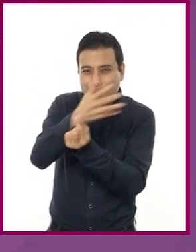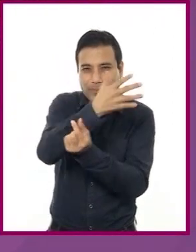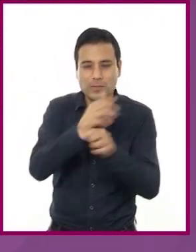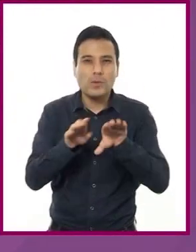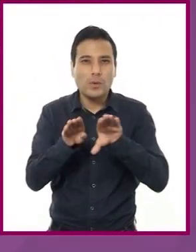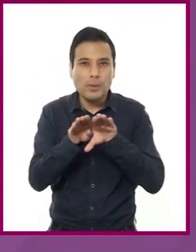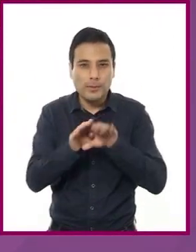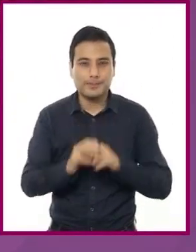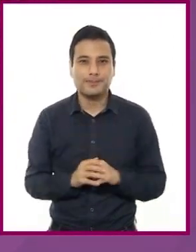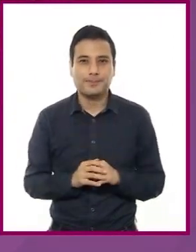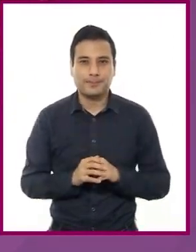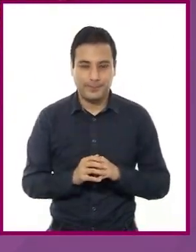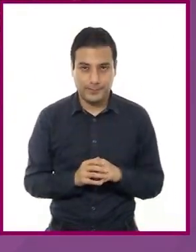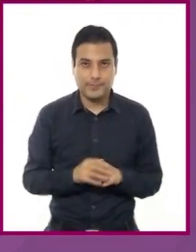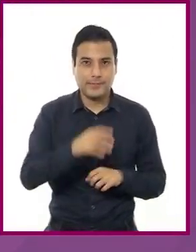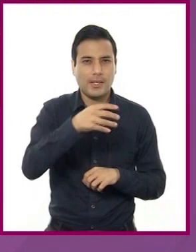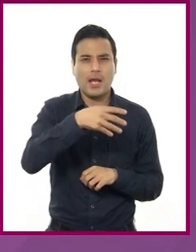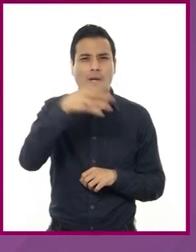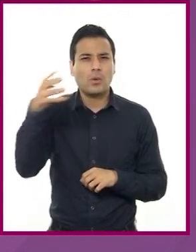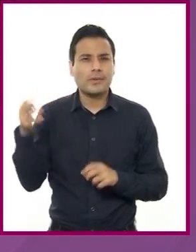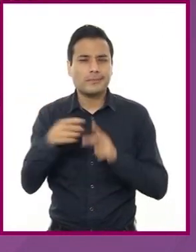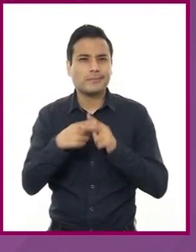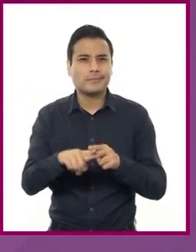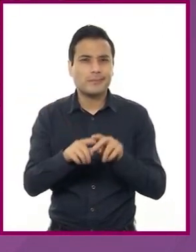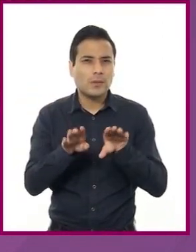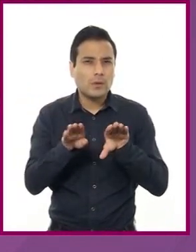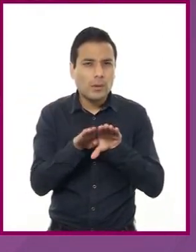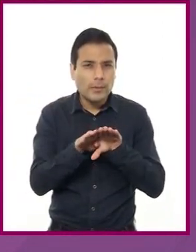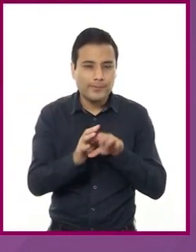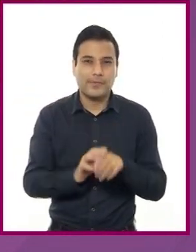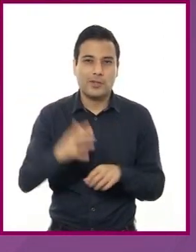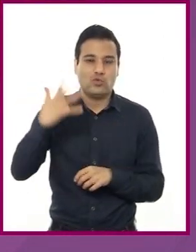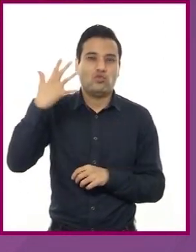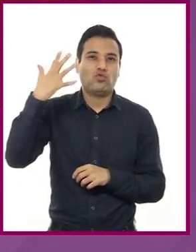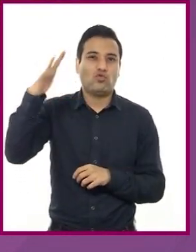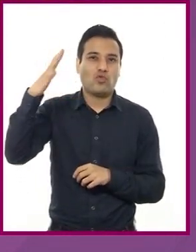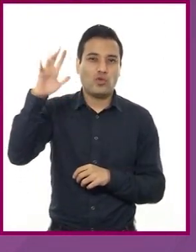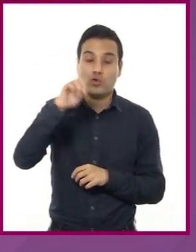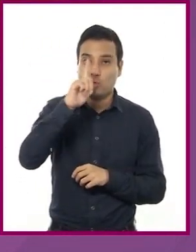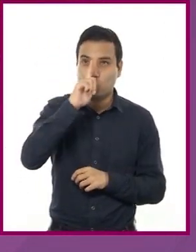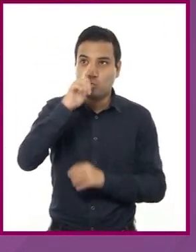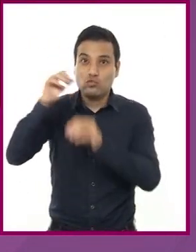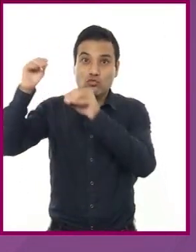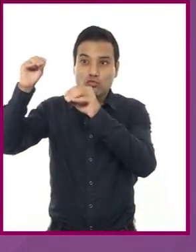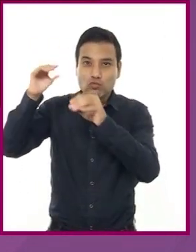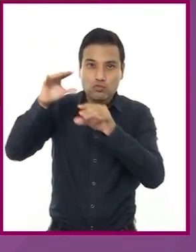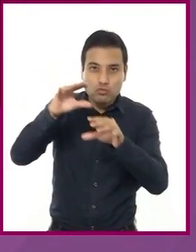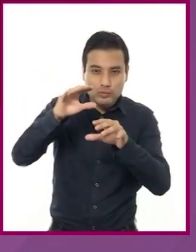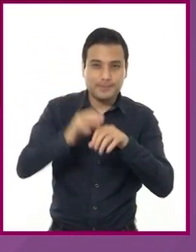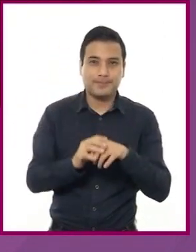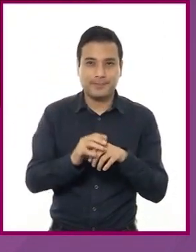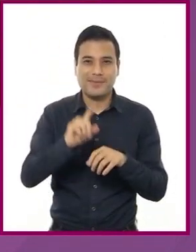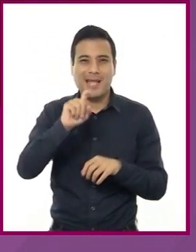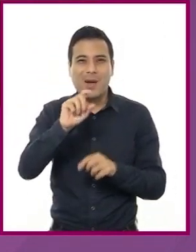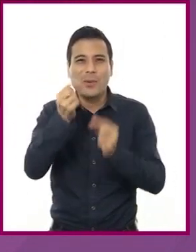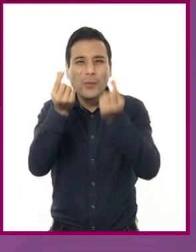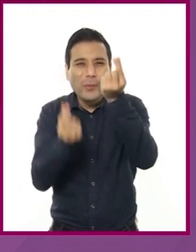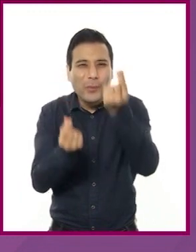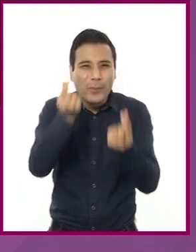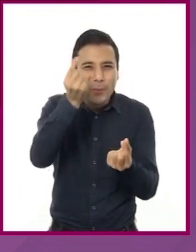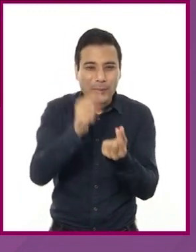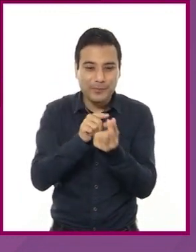La formación del arco iris se debe a la dispersión de la luz solar. Esto es porque las gotas esféricas de agua funcionan